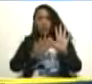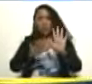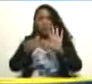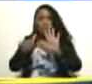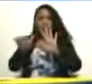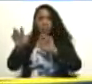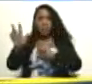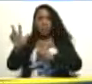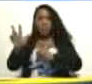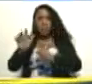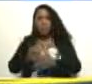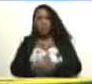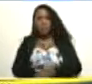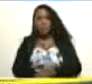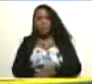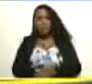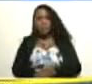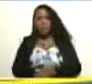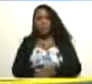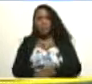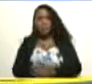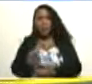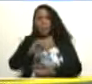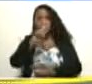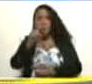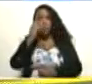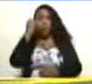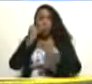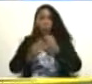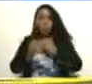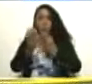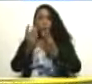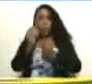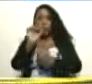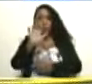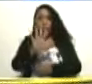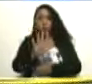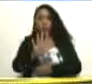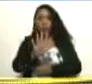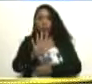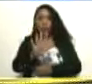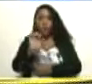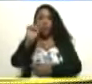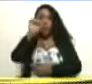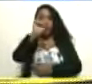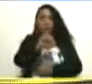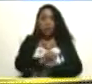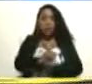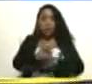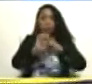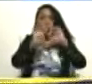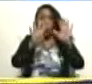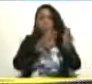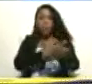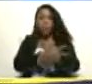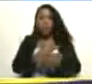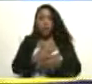338.963. Para la pregunta número 5, la opción del sí,